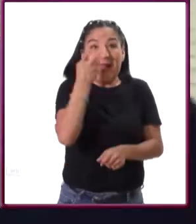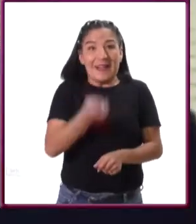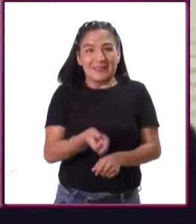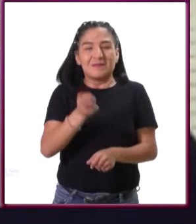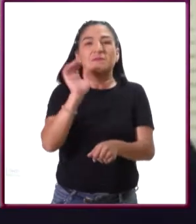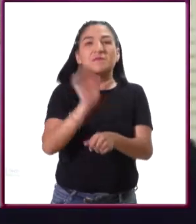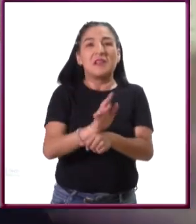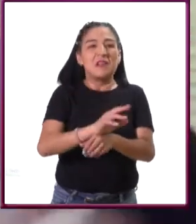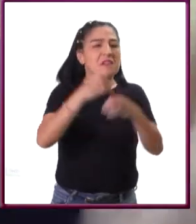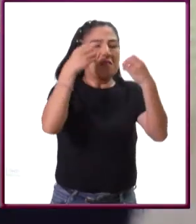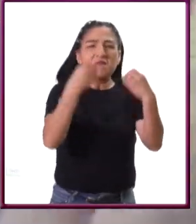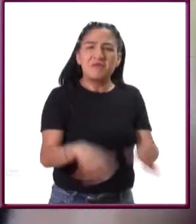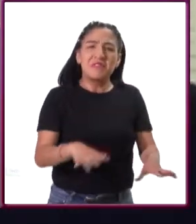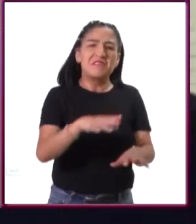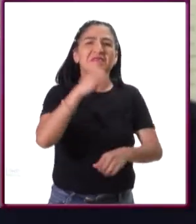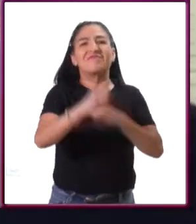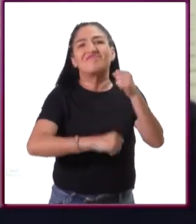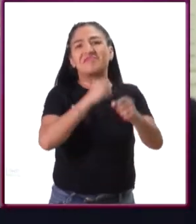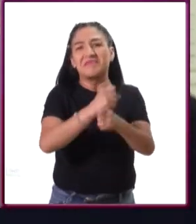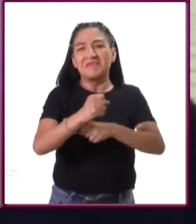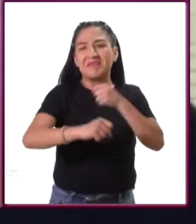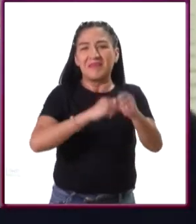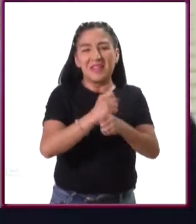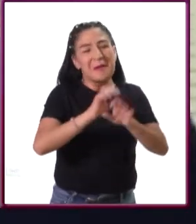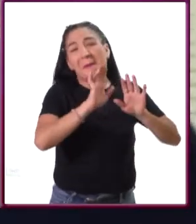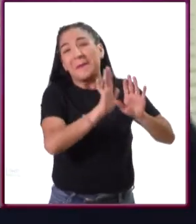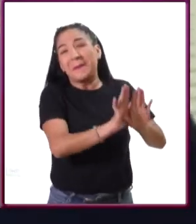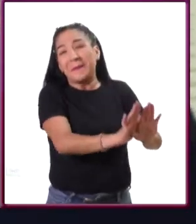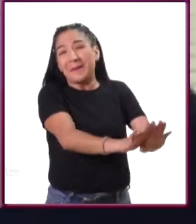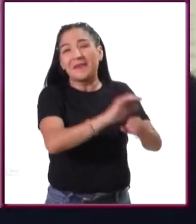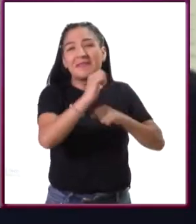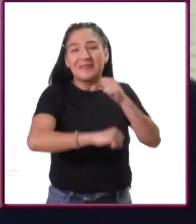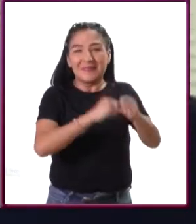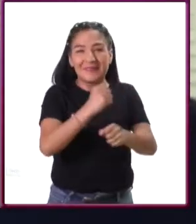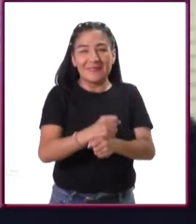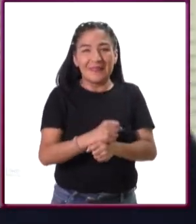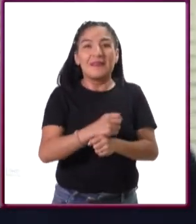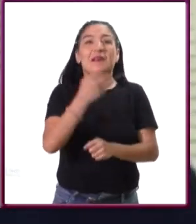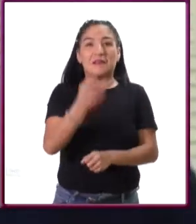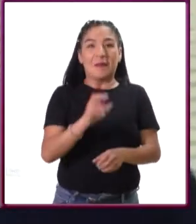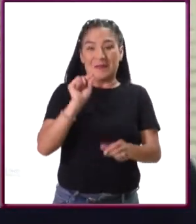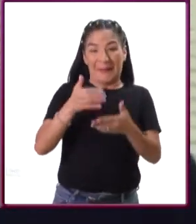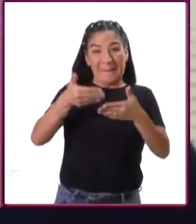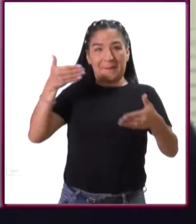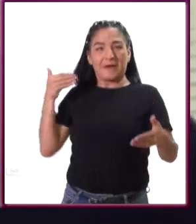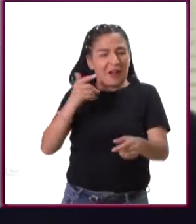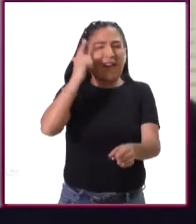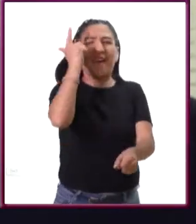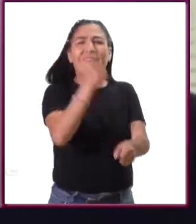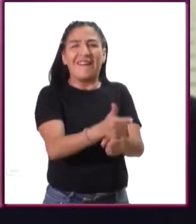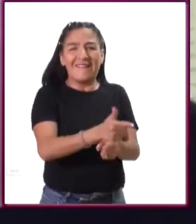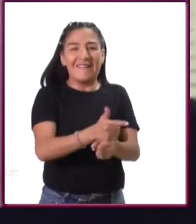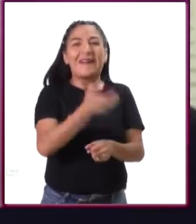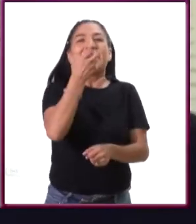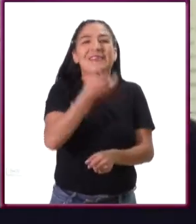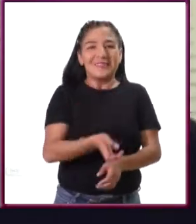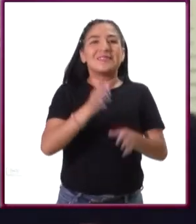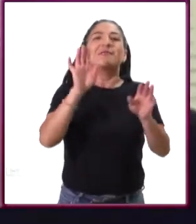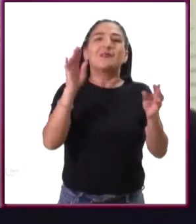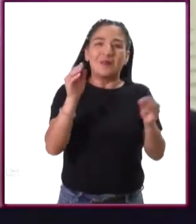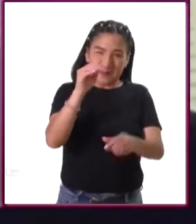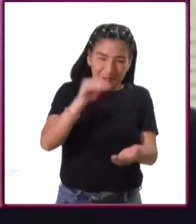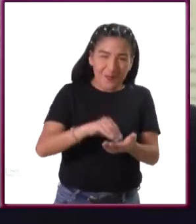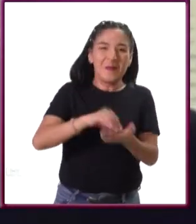muchos años, ¿no? Estuvo ahí embodegada y tiene relativamente poco tiempo que se descubrió. Entonces, por eso es que todavía los historiadores como que